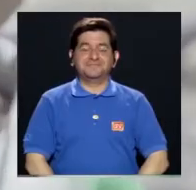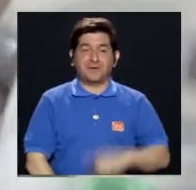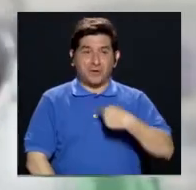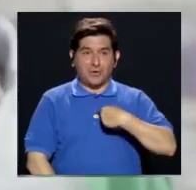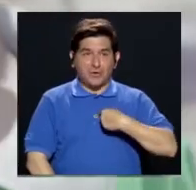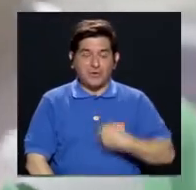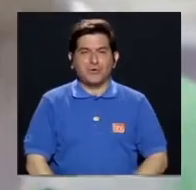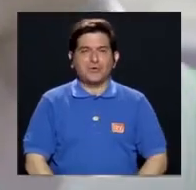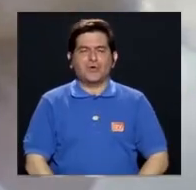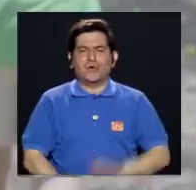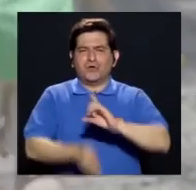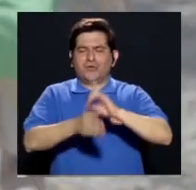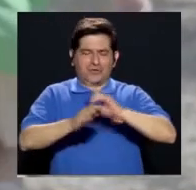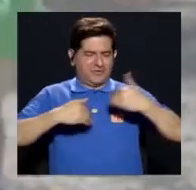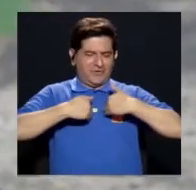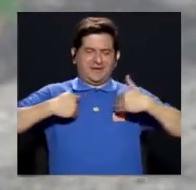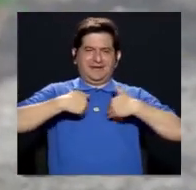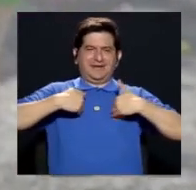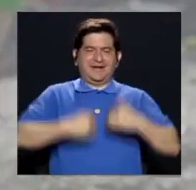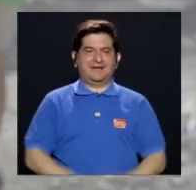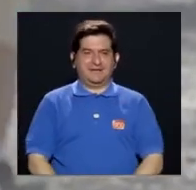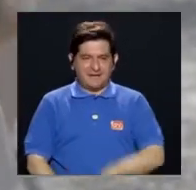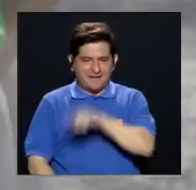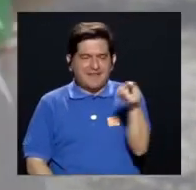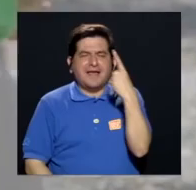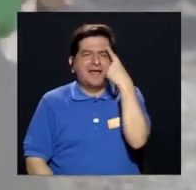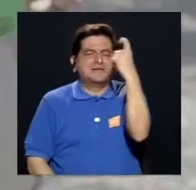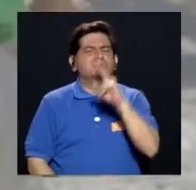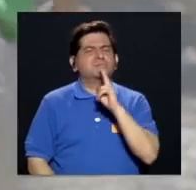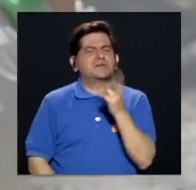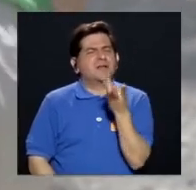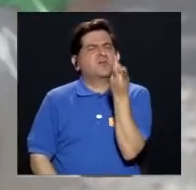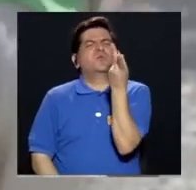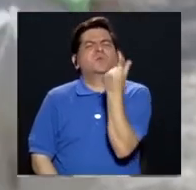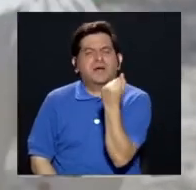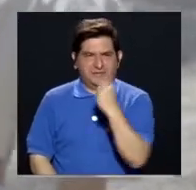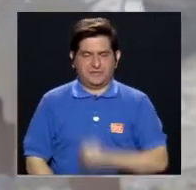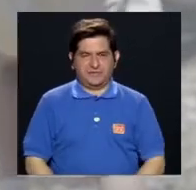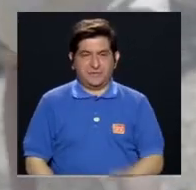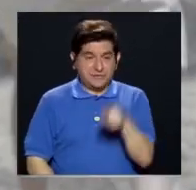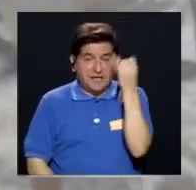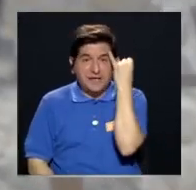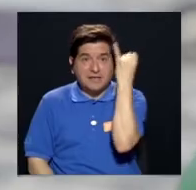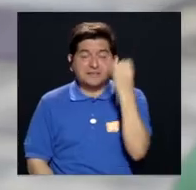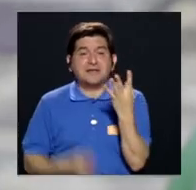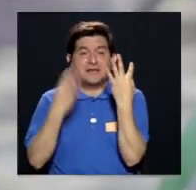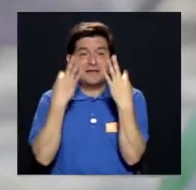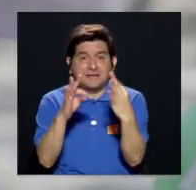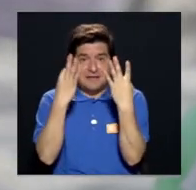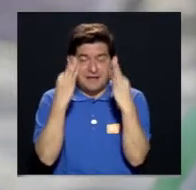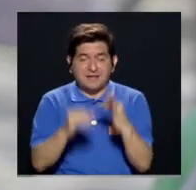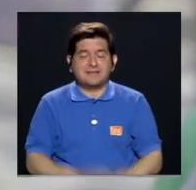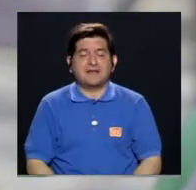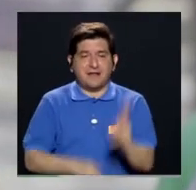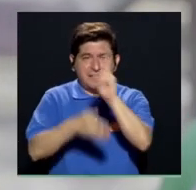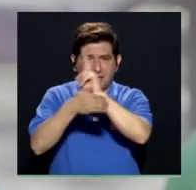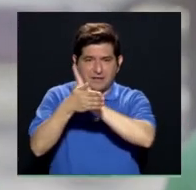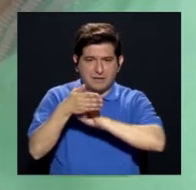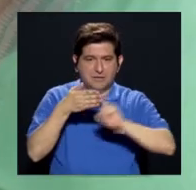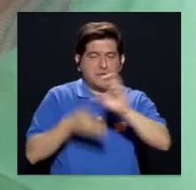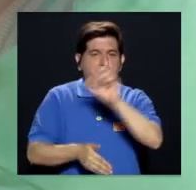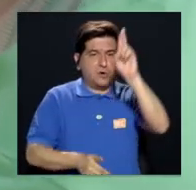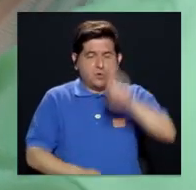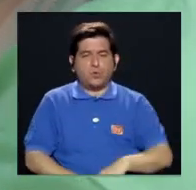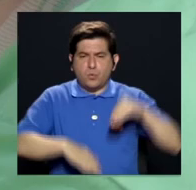Quiero ser veterinaria. ¿Cuántos de estos sueños se harán realidad? Esta iniciativa busca lograr que la Universidad de Costa